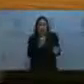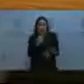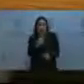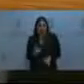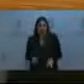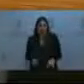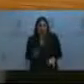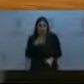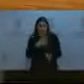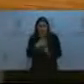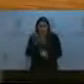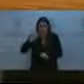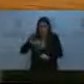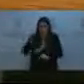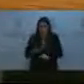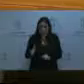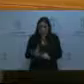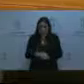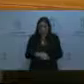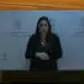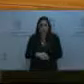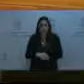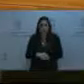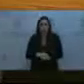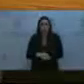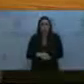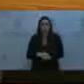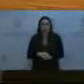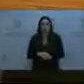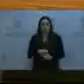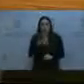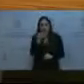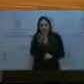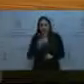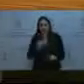se están suscitando en estas semanas.